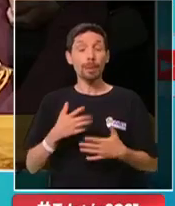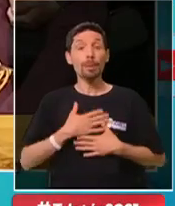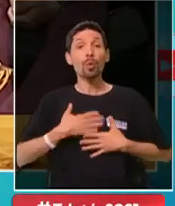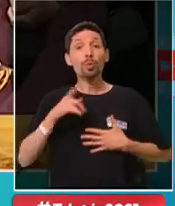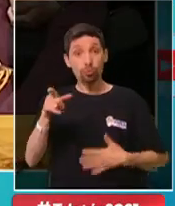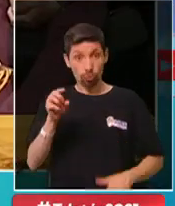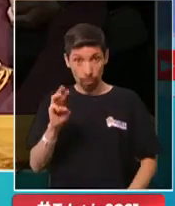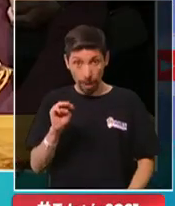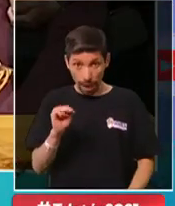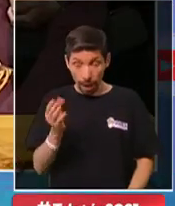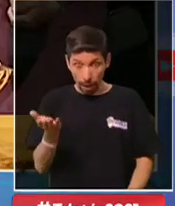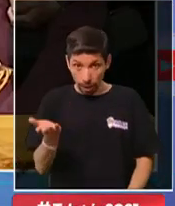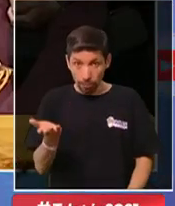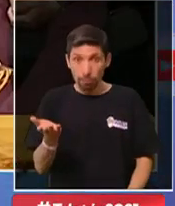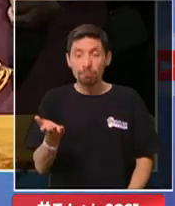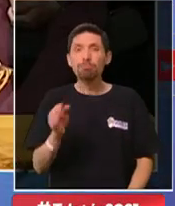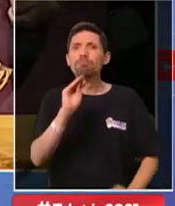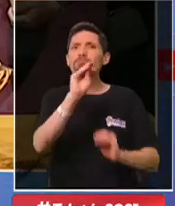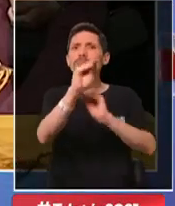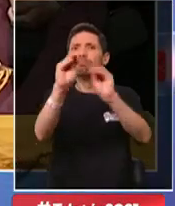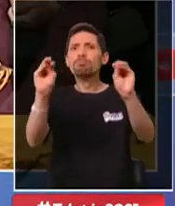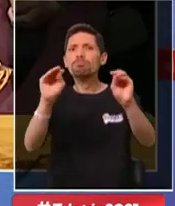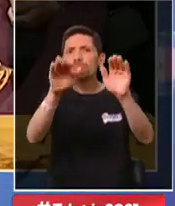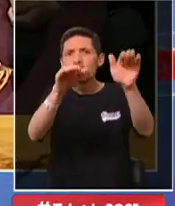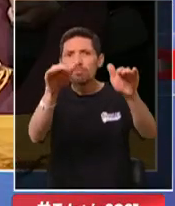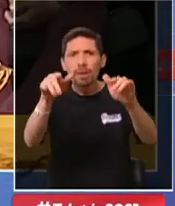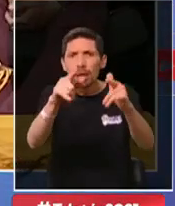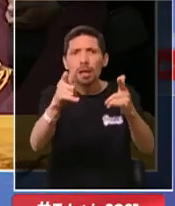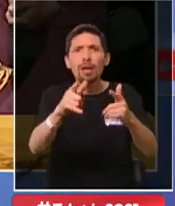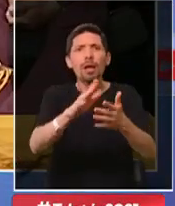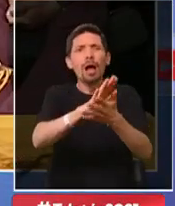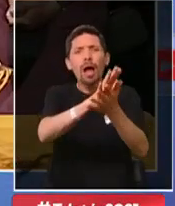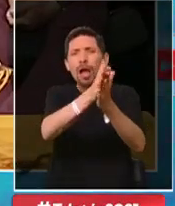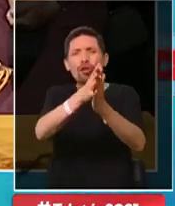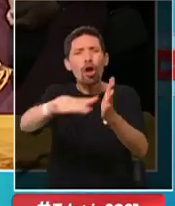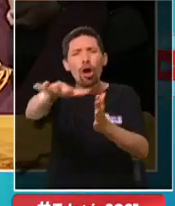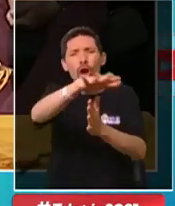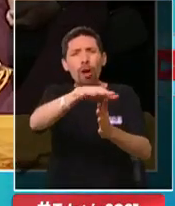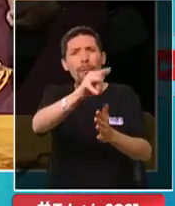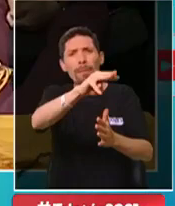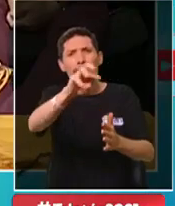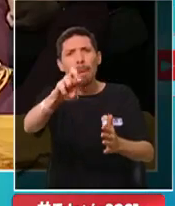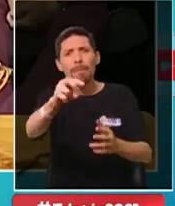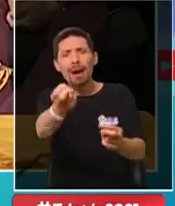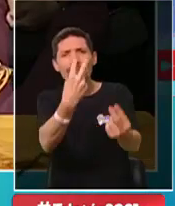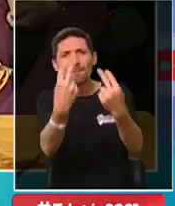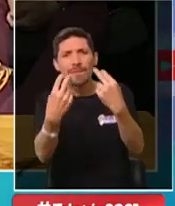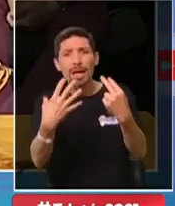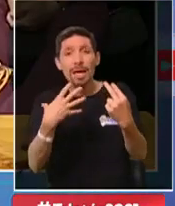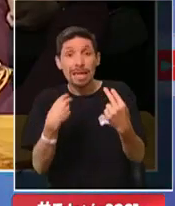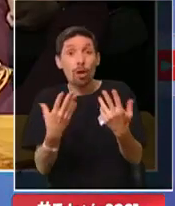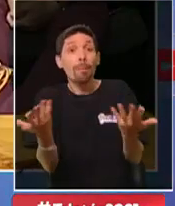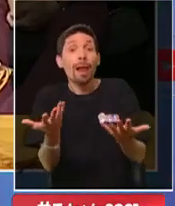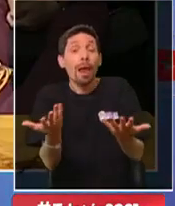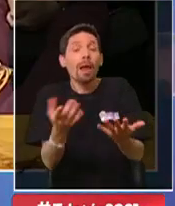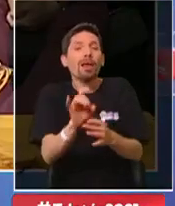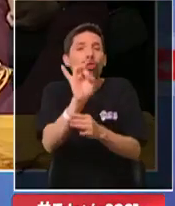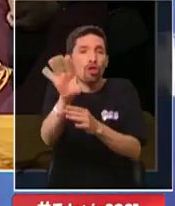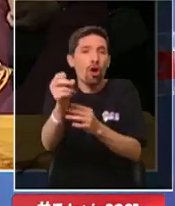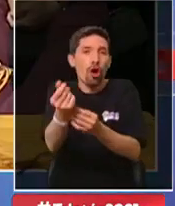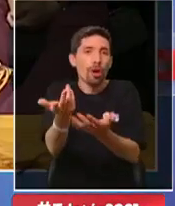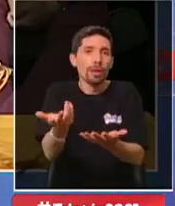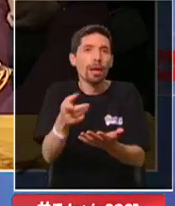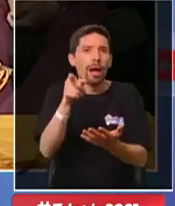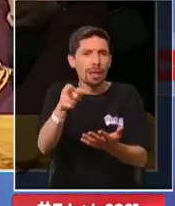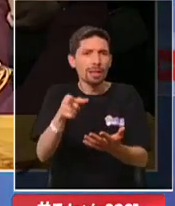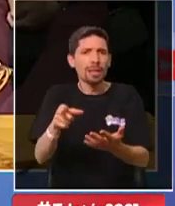mamá le hicieras un llamado a todas las mamás y papás también que nos están viendo quizás con sus hijos para que donen. Porque aquí está el resultado de mucho